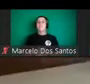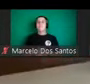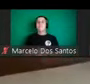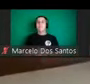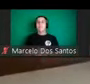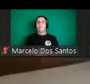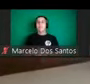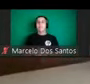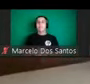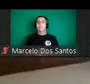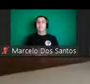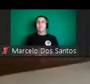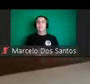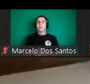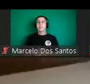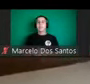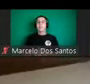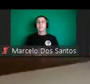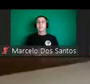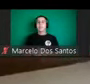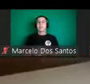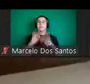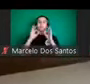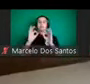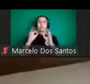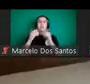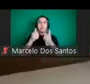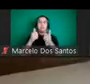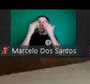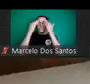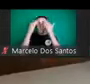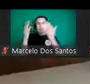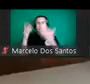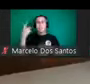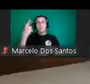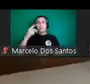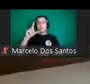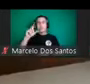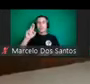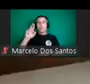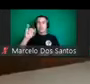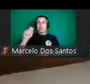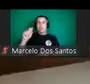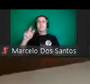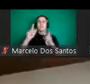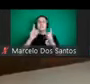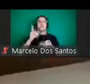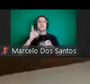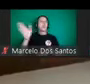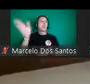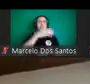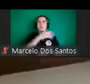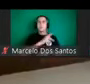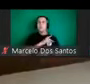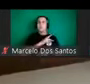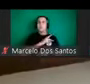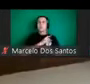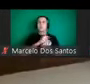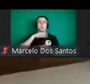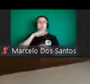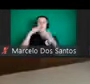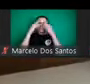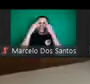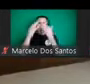tengan todos. Auyebete, Gloria. Auyebete, Magmabape, Peimeres, Eco,